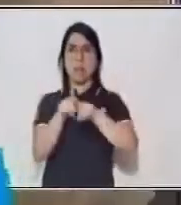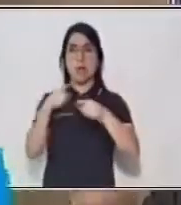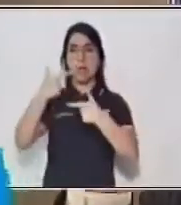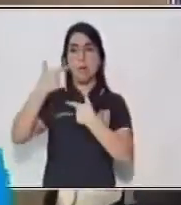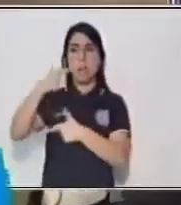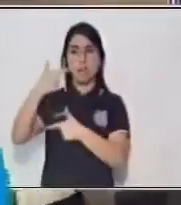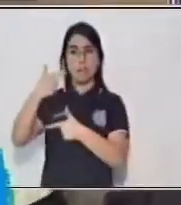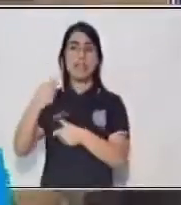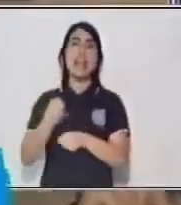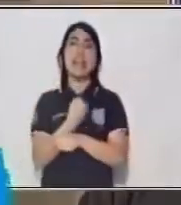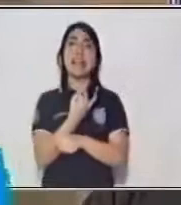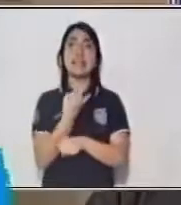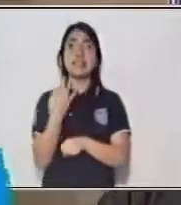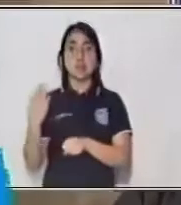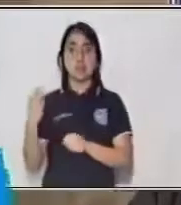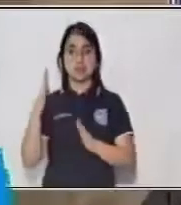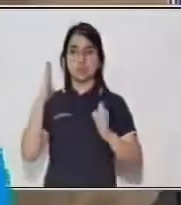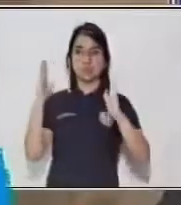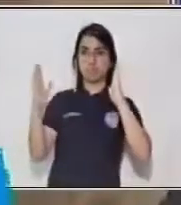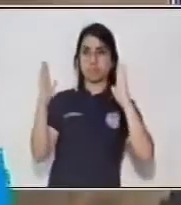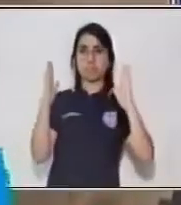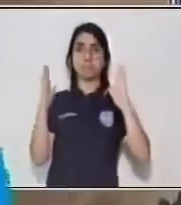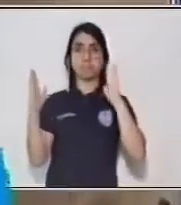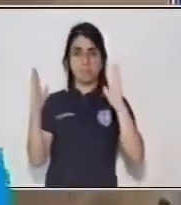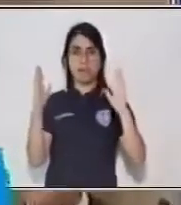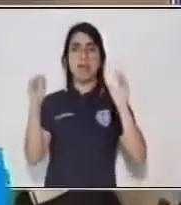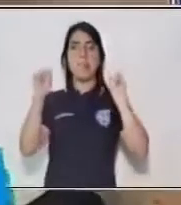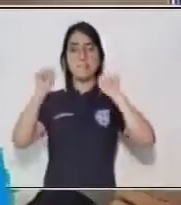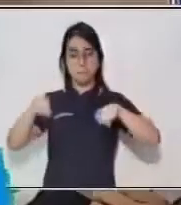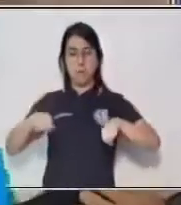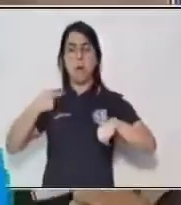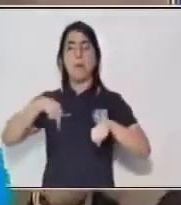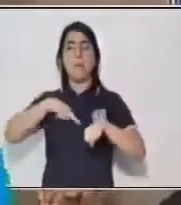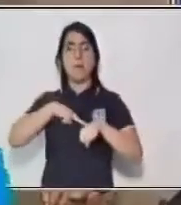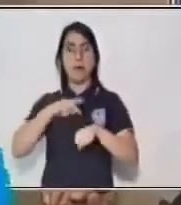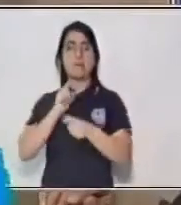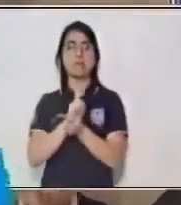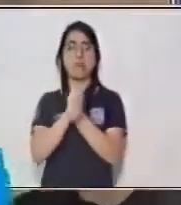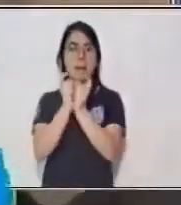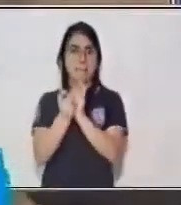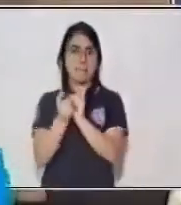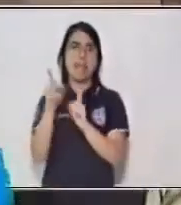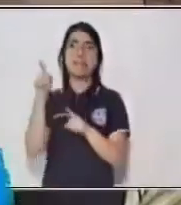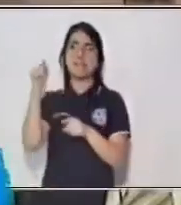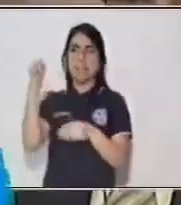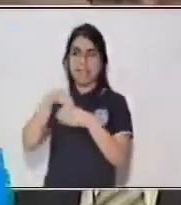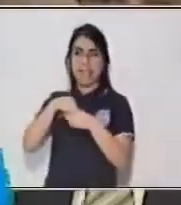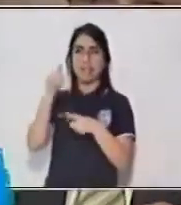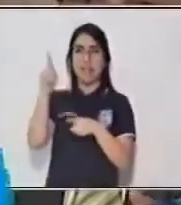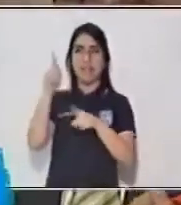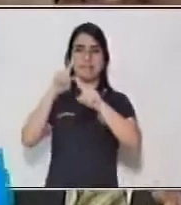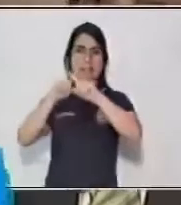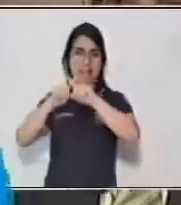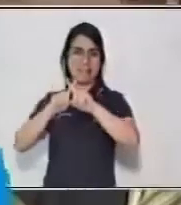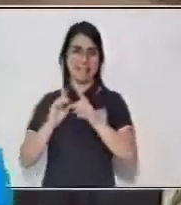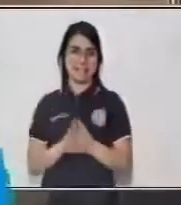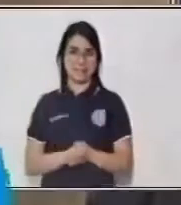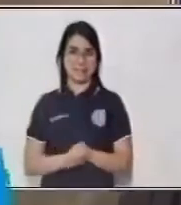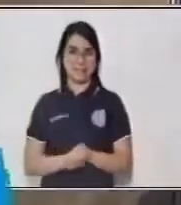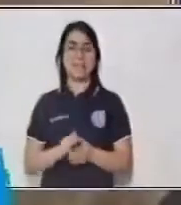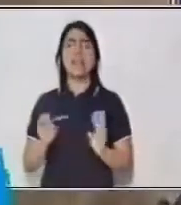colocar dentro de esa variable x. Entonces, ¿cuáles son las propiedades de una